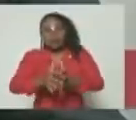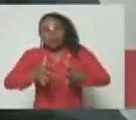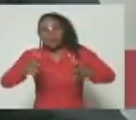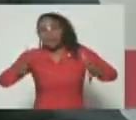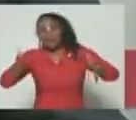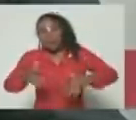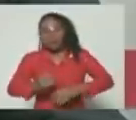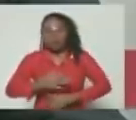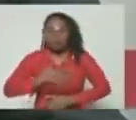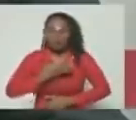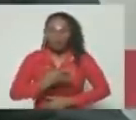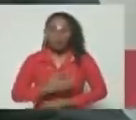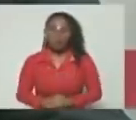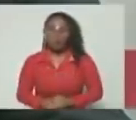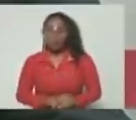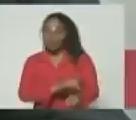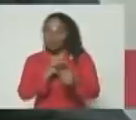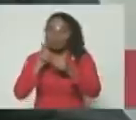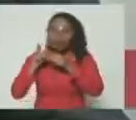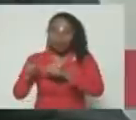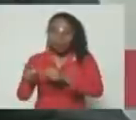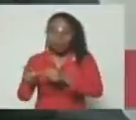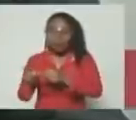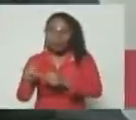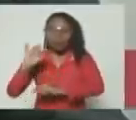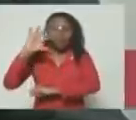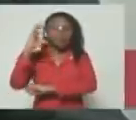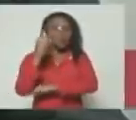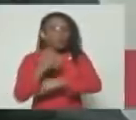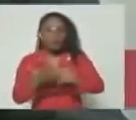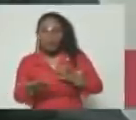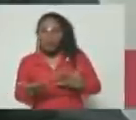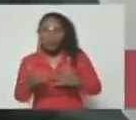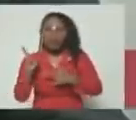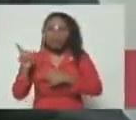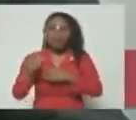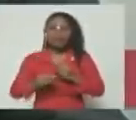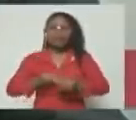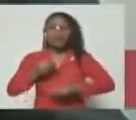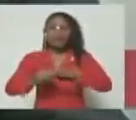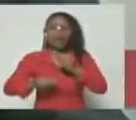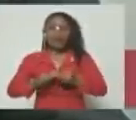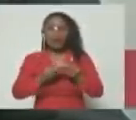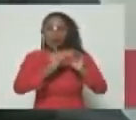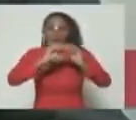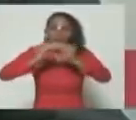posible. A partir de allí se logró que esas garantías conformaran